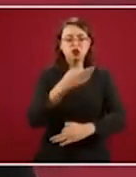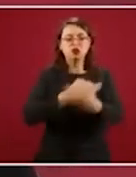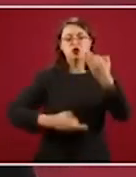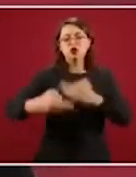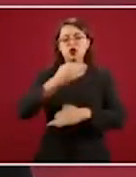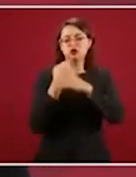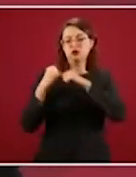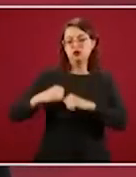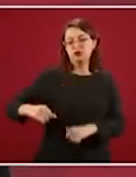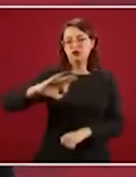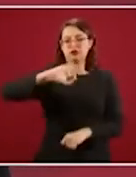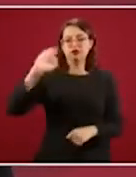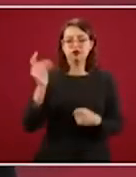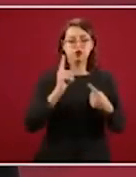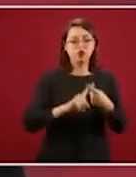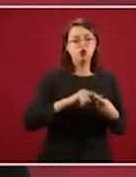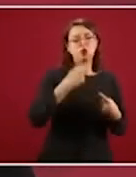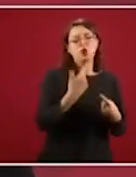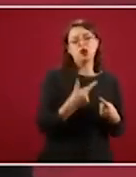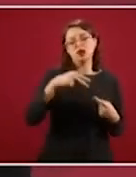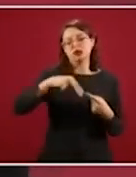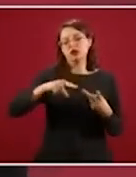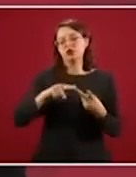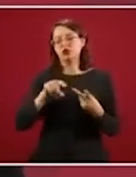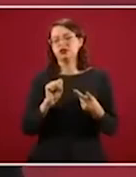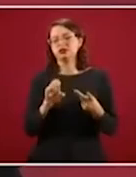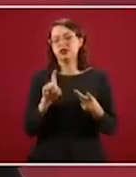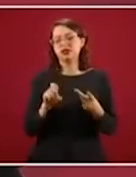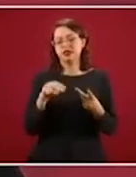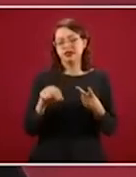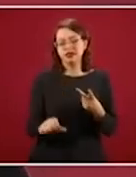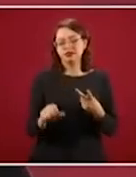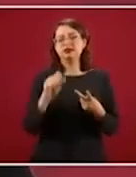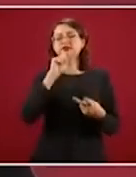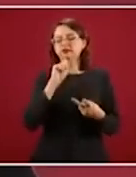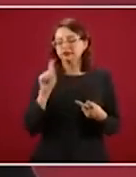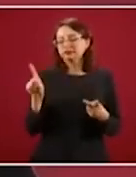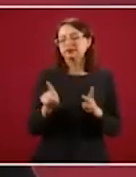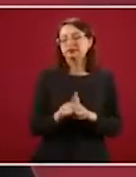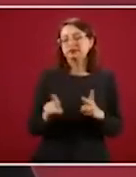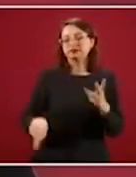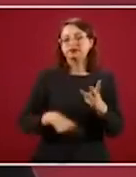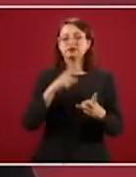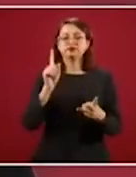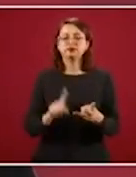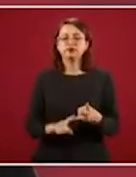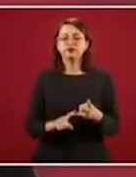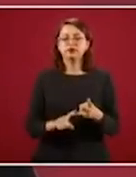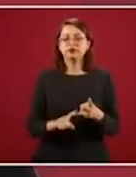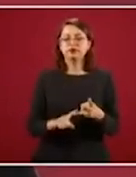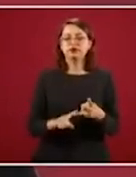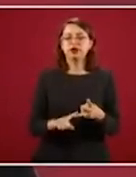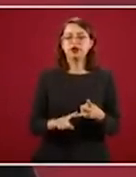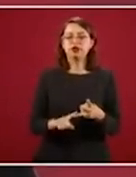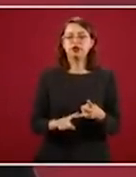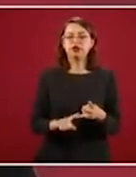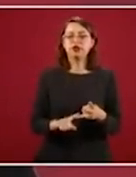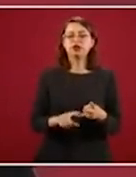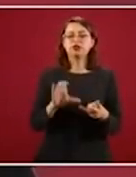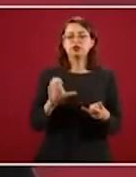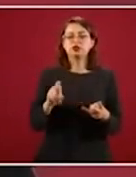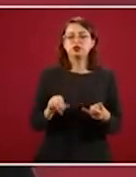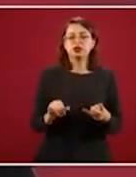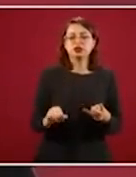federales, la Guardia Nacional, SEDENA, por supuesto el Centro Nacional de Inteligencia,